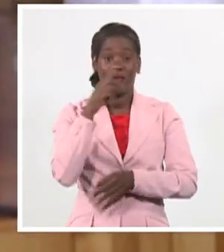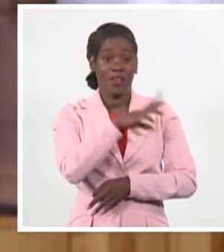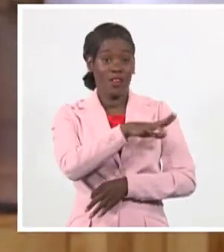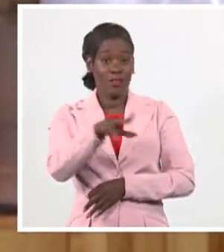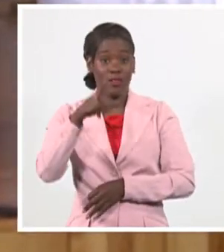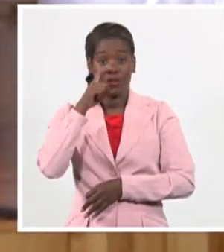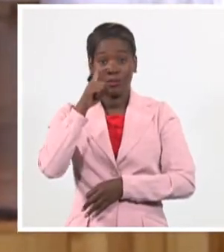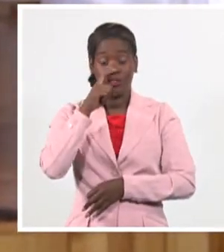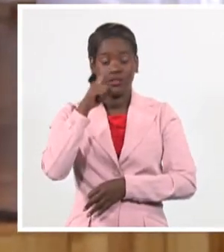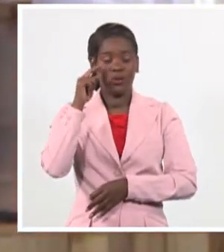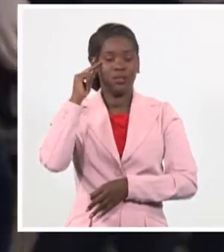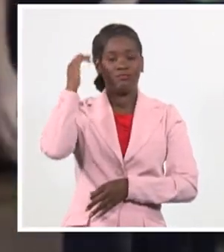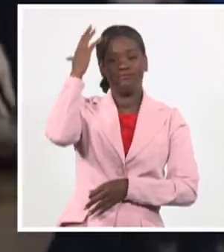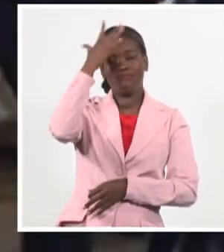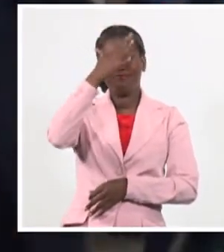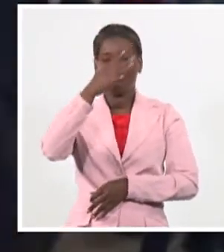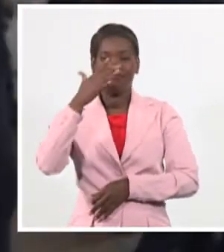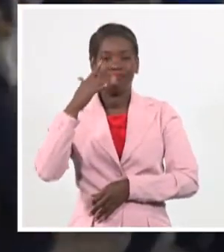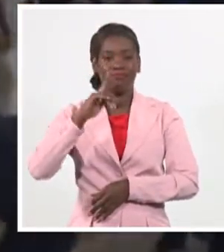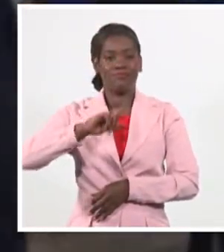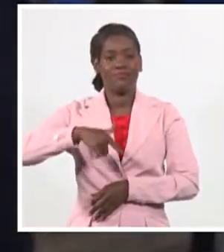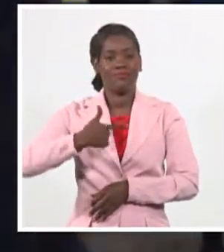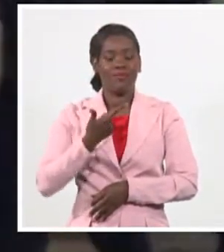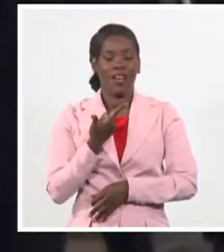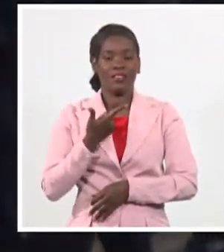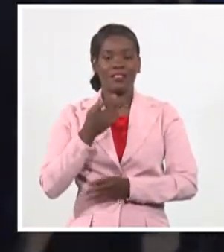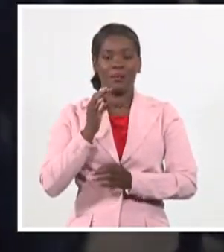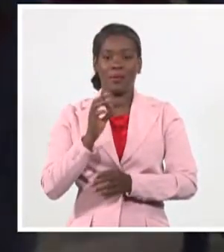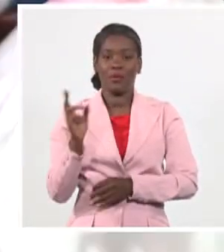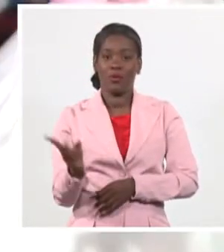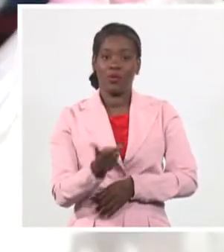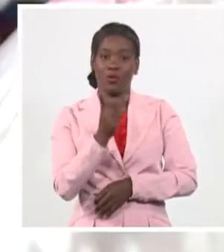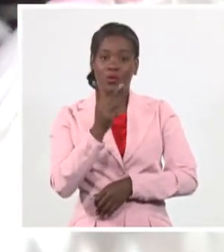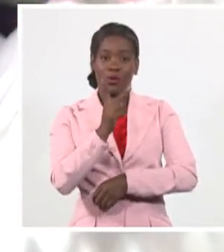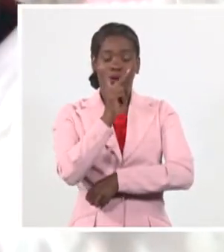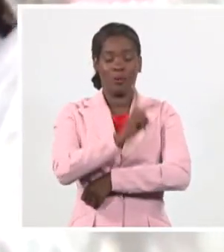un mundo mejor desde el arte y la cultura. Desde